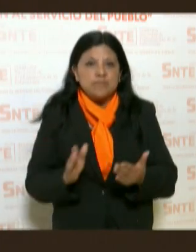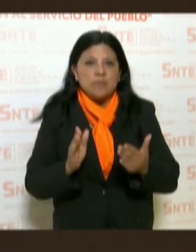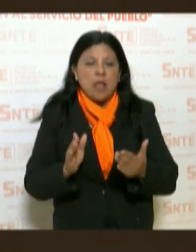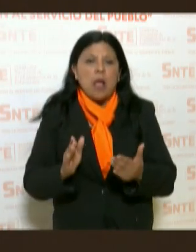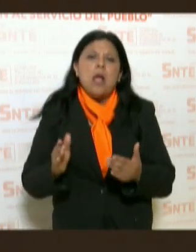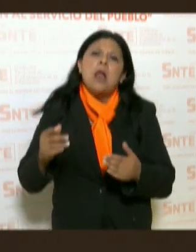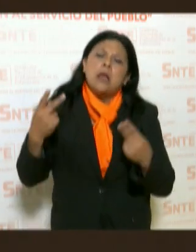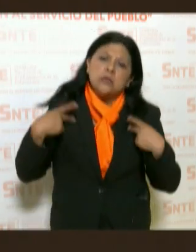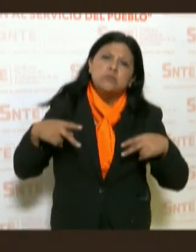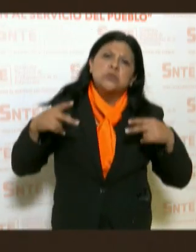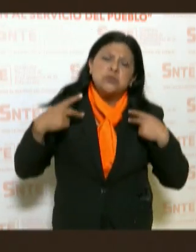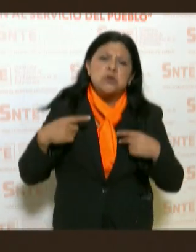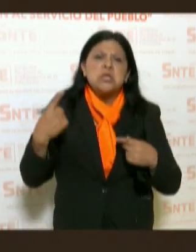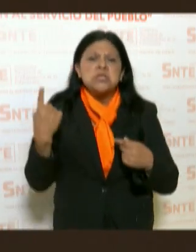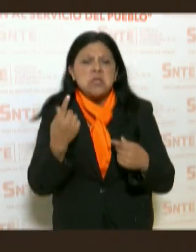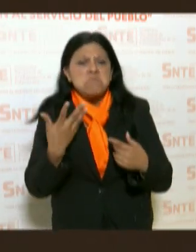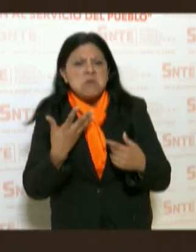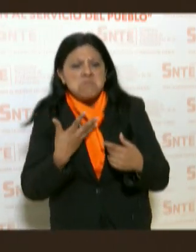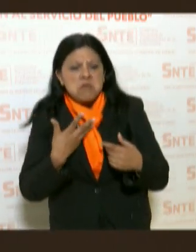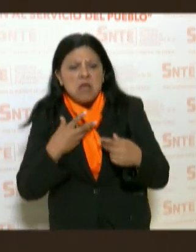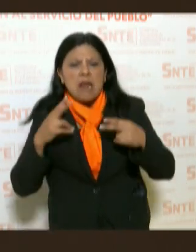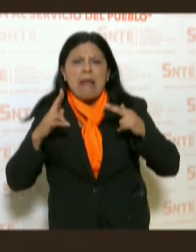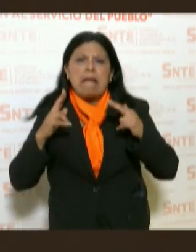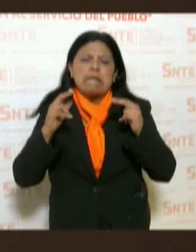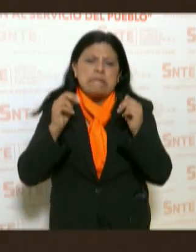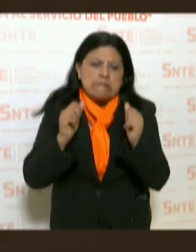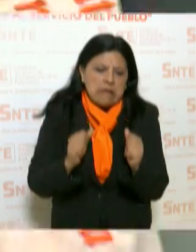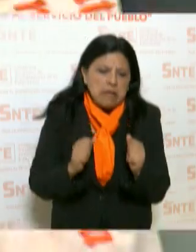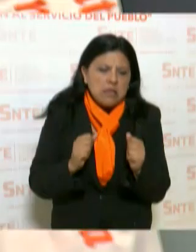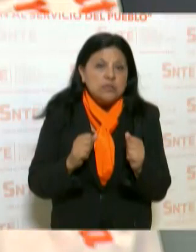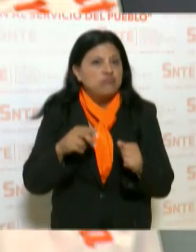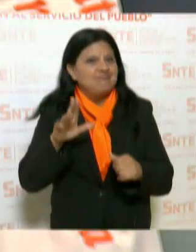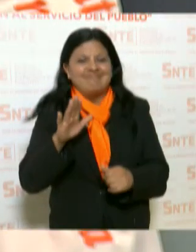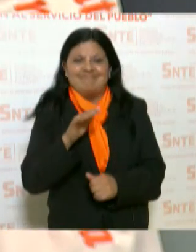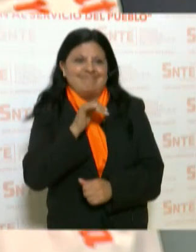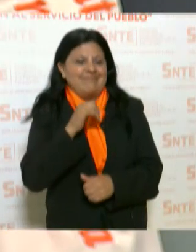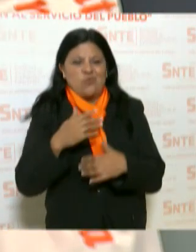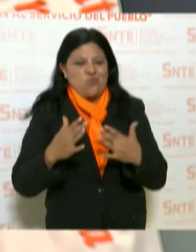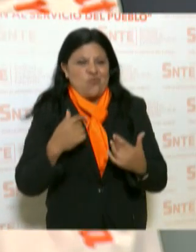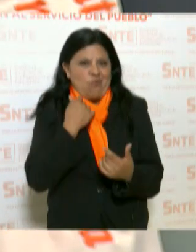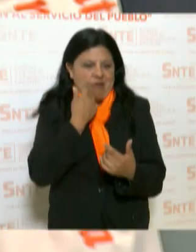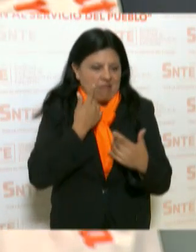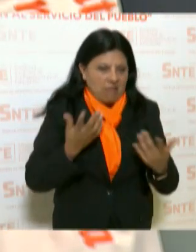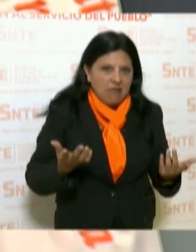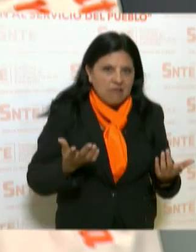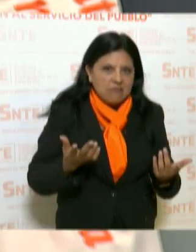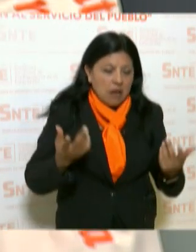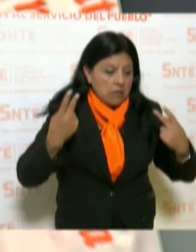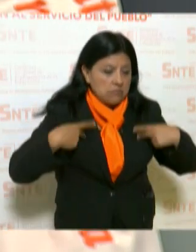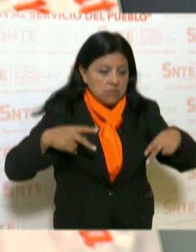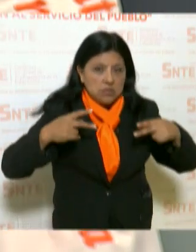hacendados, caciques de los pueblos, no querían que la gente